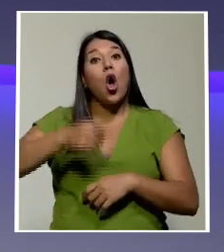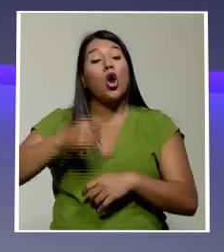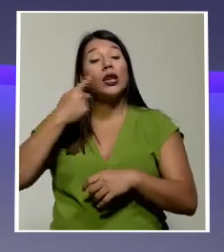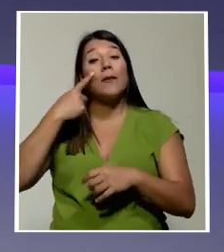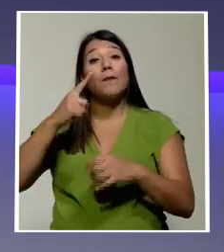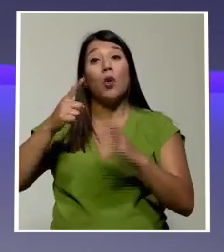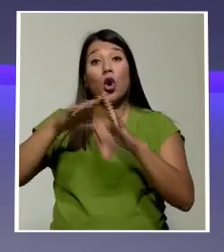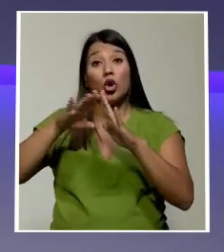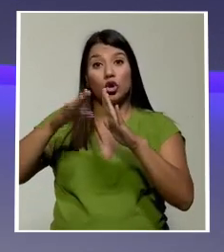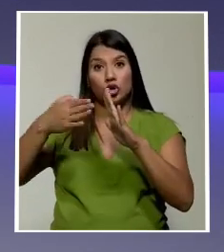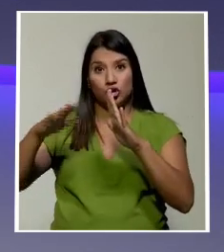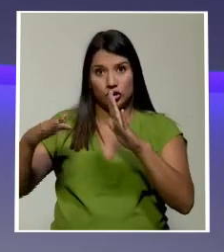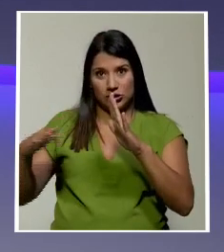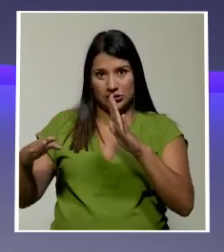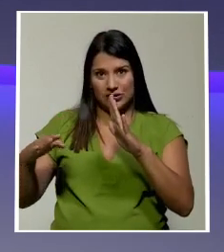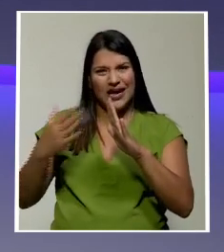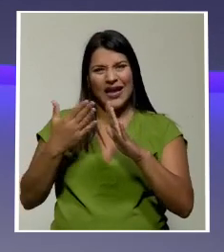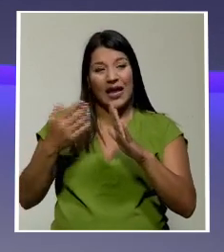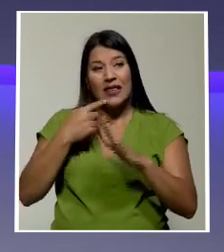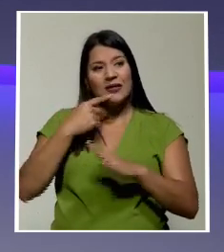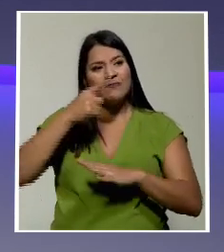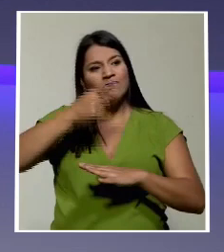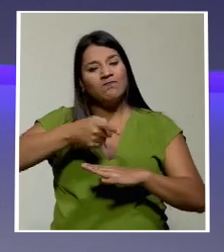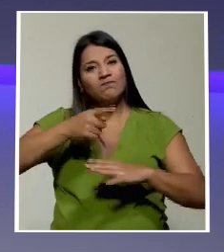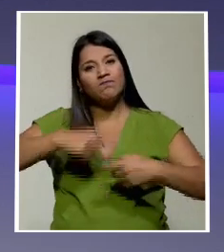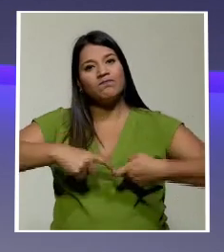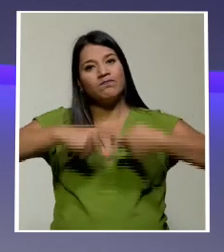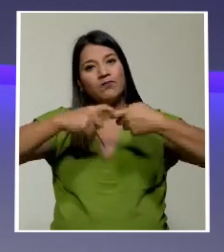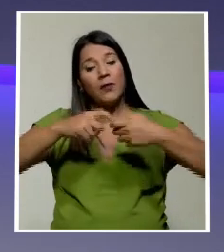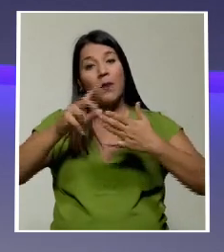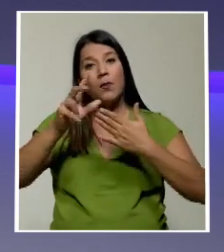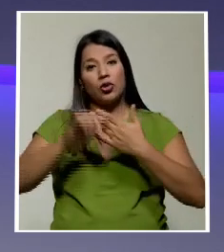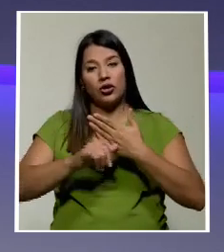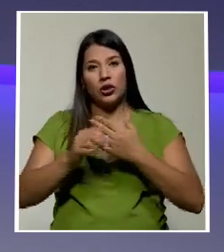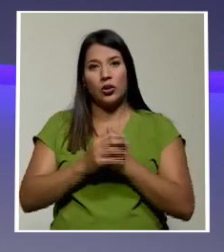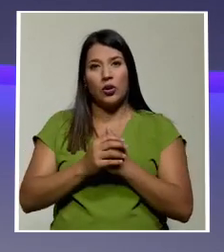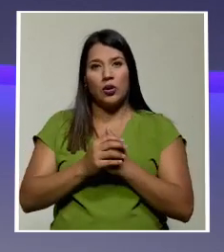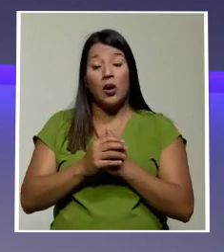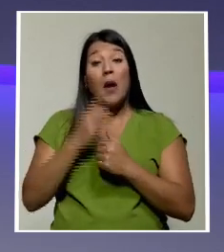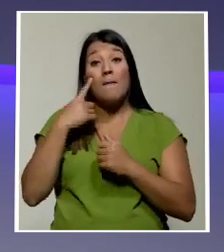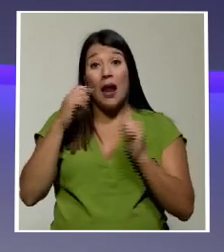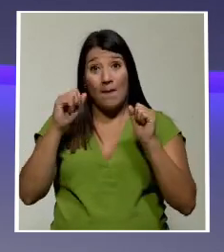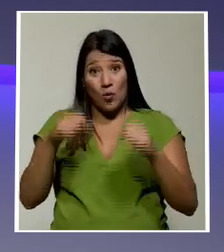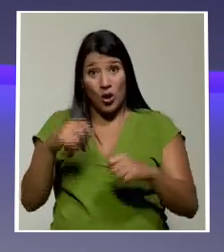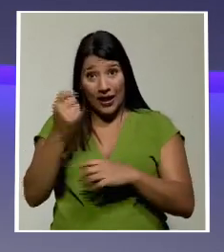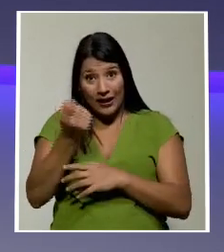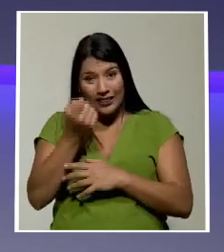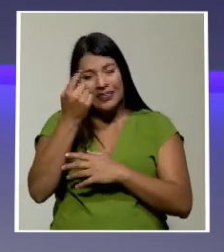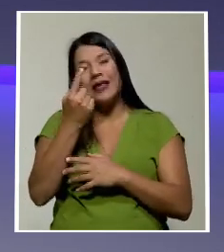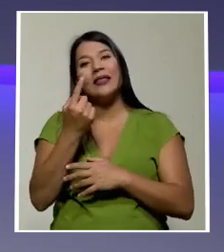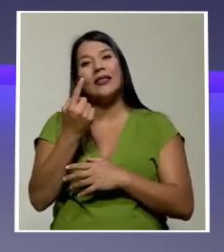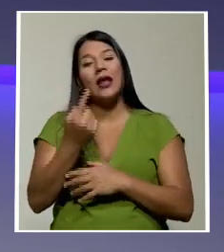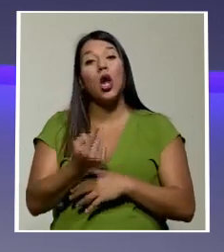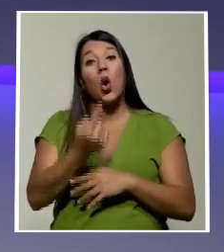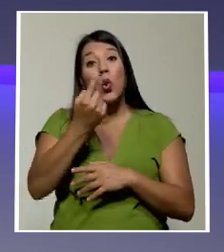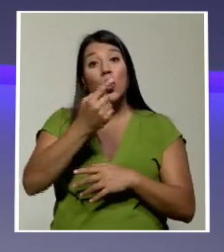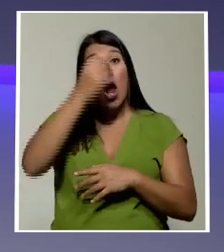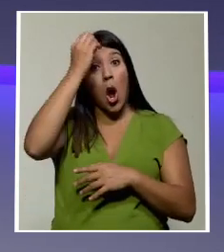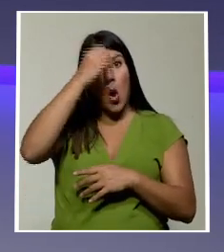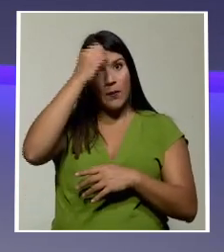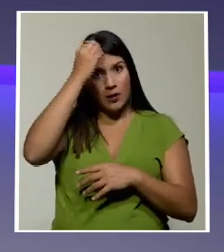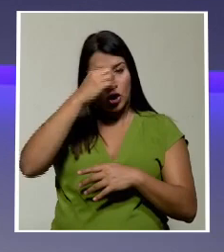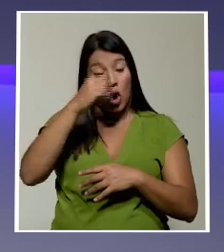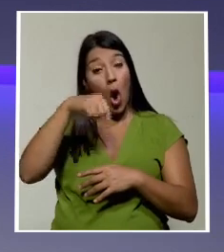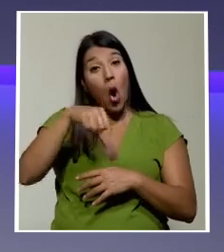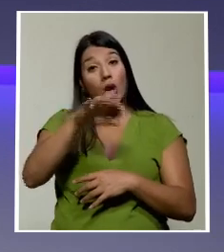General de la República de paralizar el proyecto. Para entender una de las posiciones en este debate, invité